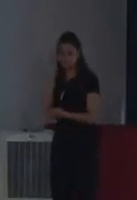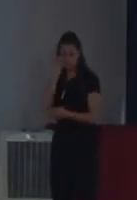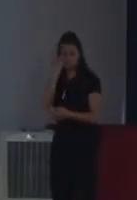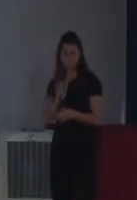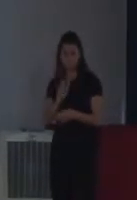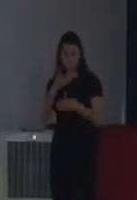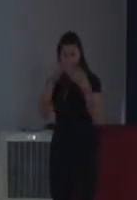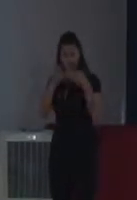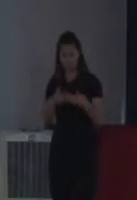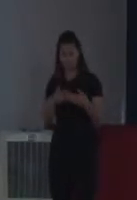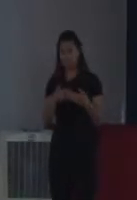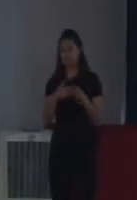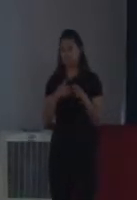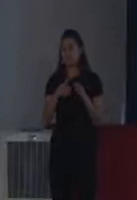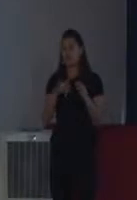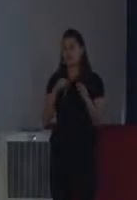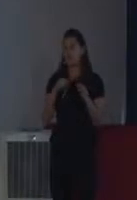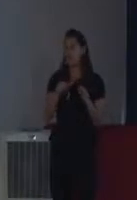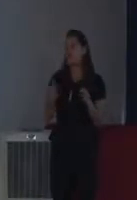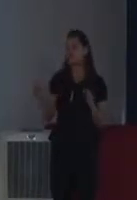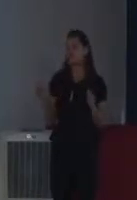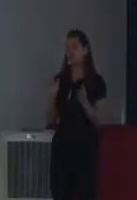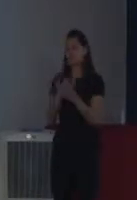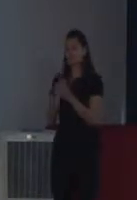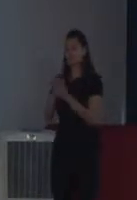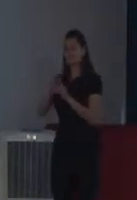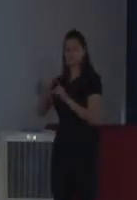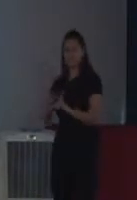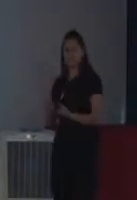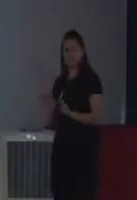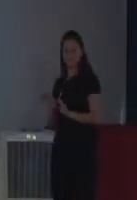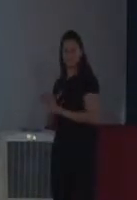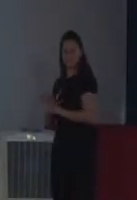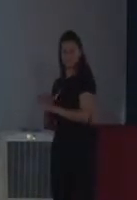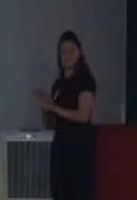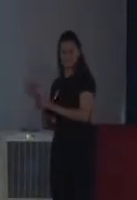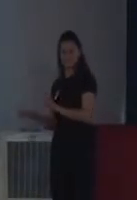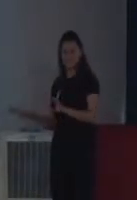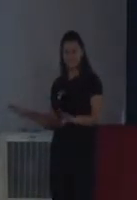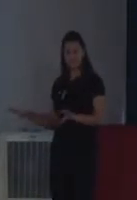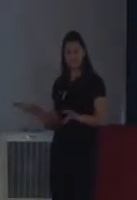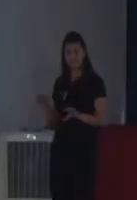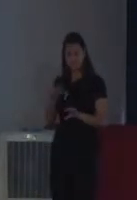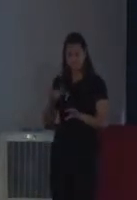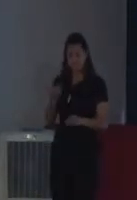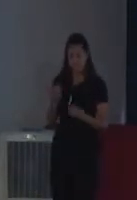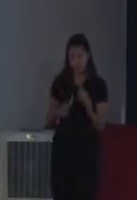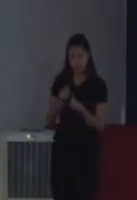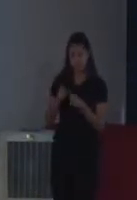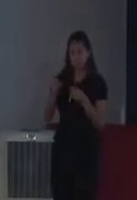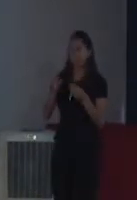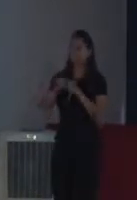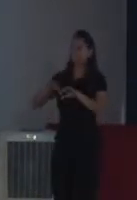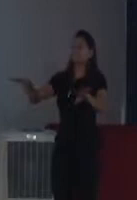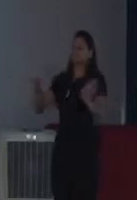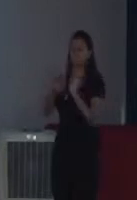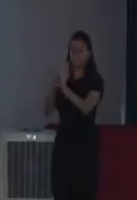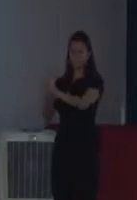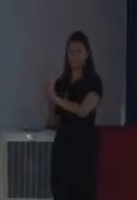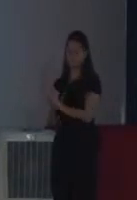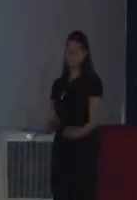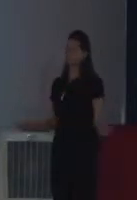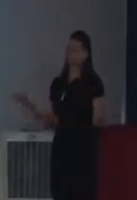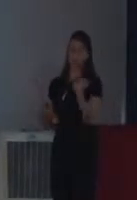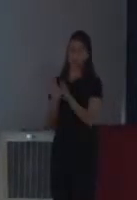discapacidad se construyen otro tipo de relaciones. Si las hemos podido hacer, pues hay que ponerlas en las agendas públicas, ¿sí? Es fundamental, en ese